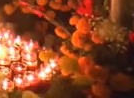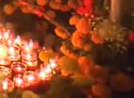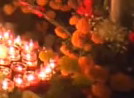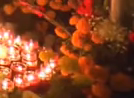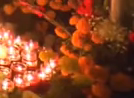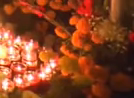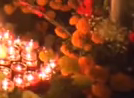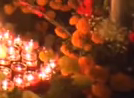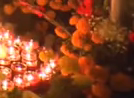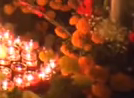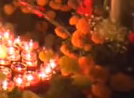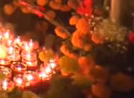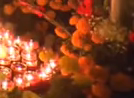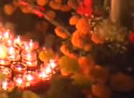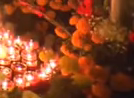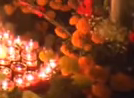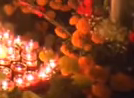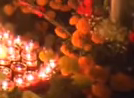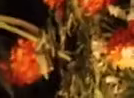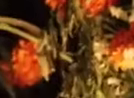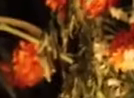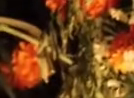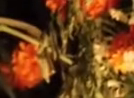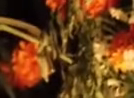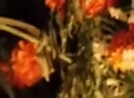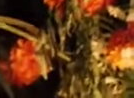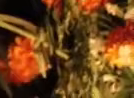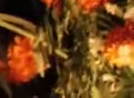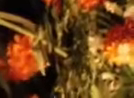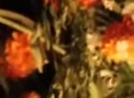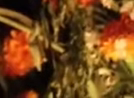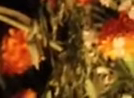gusto se festeja en este Día de Muertos.